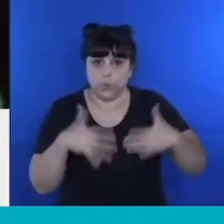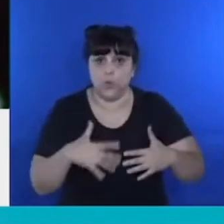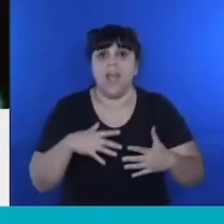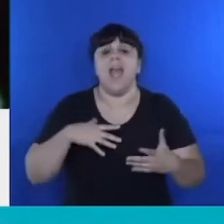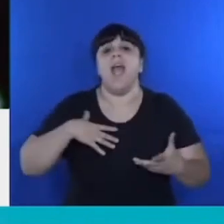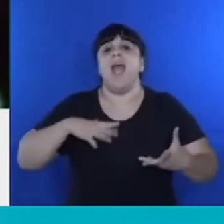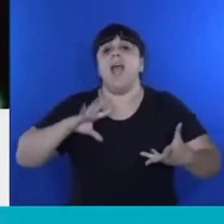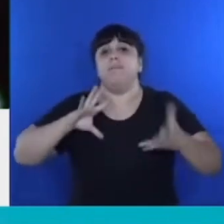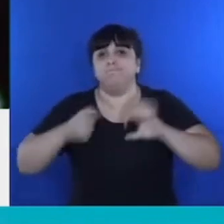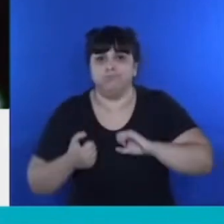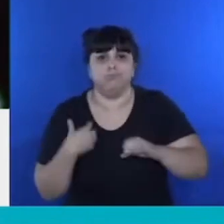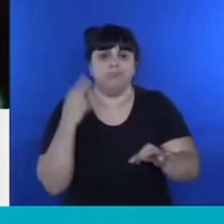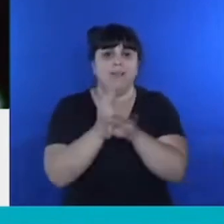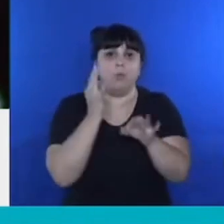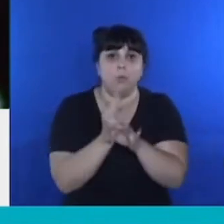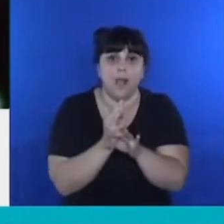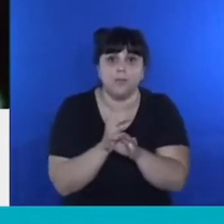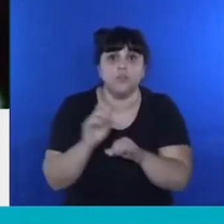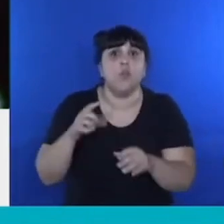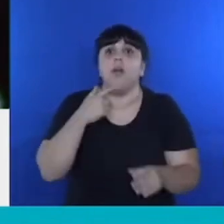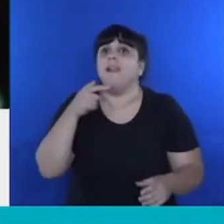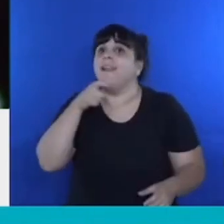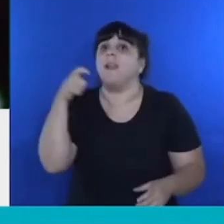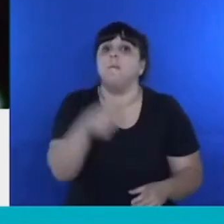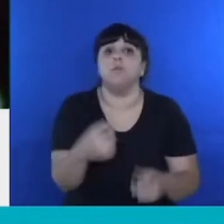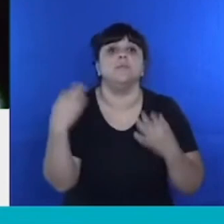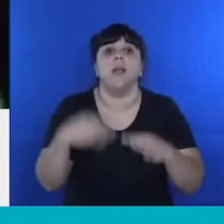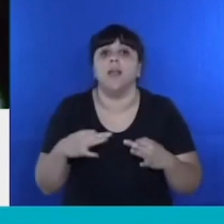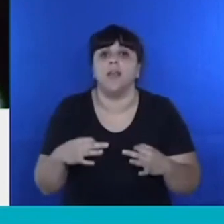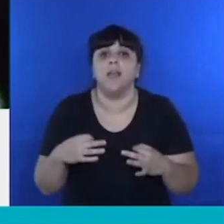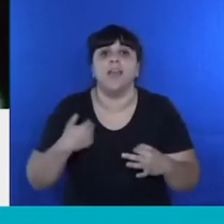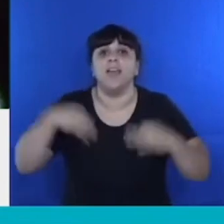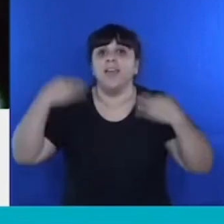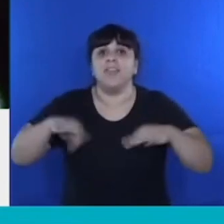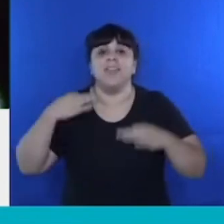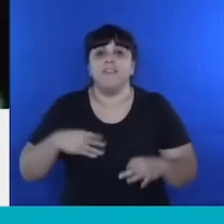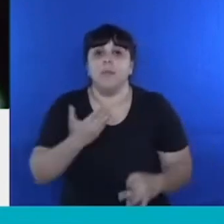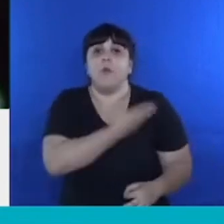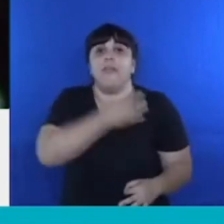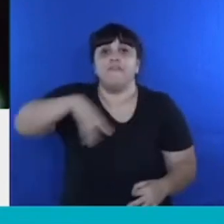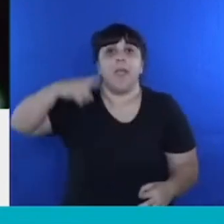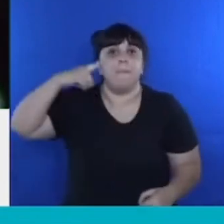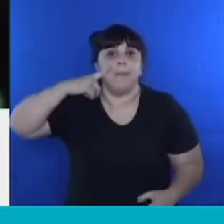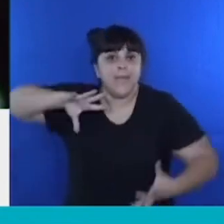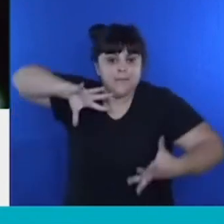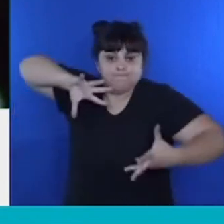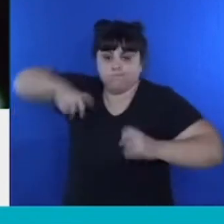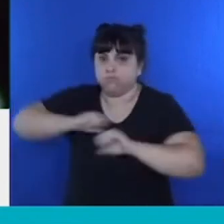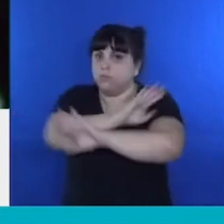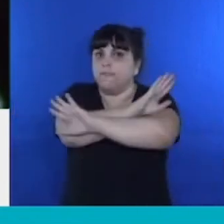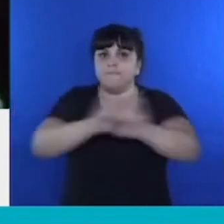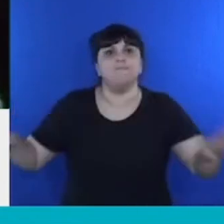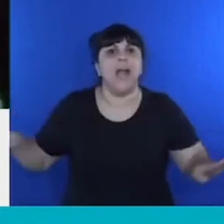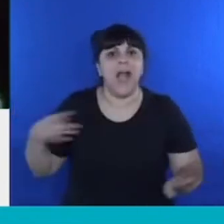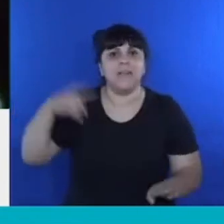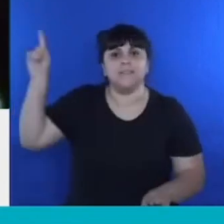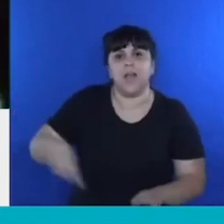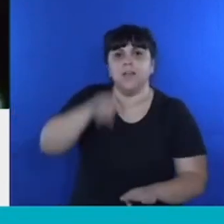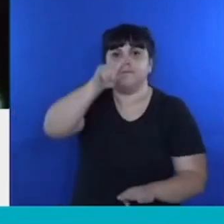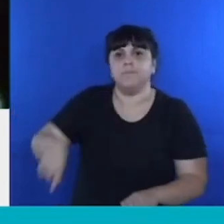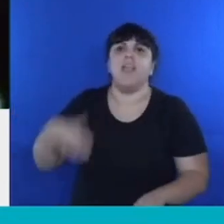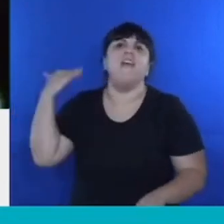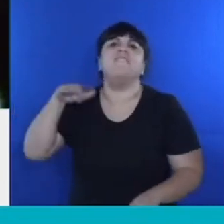educativa, no hay otra salida que romper con el Fondo Monetario, que desconocer la deuda de Vidal